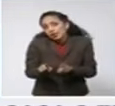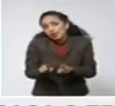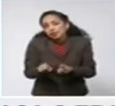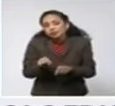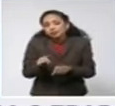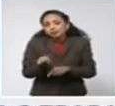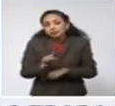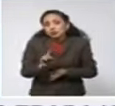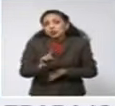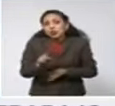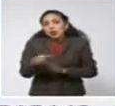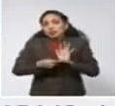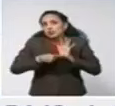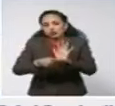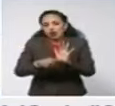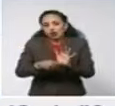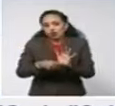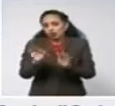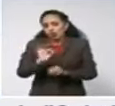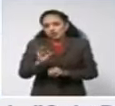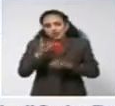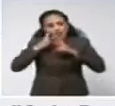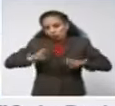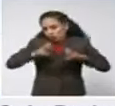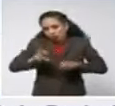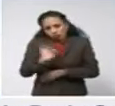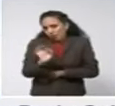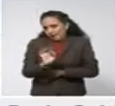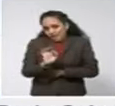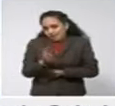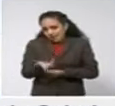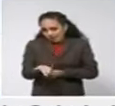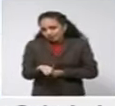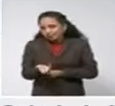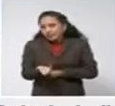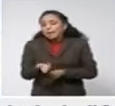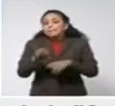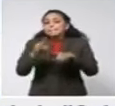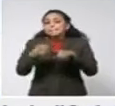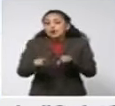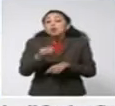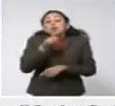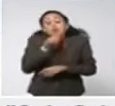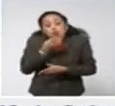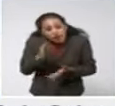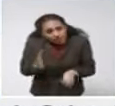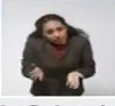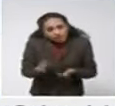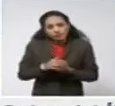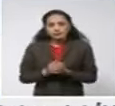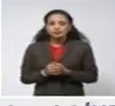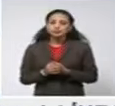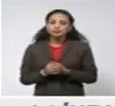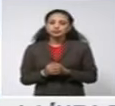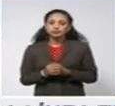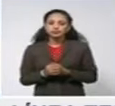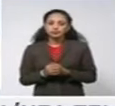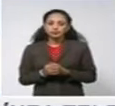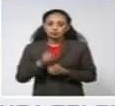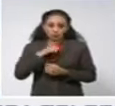menos no he visto que se haya estudiado de casos que se hayan producido, aunque todo puede ser. Mire, aquí todo lo que pueda evitar